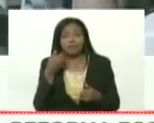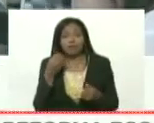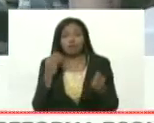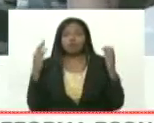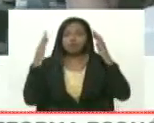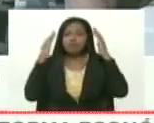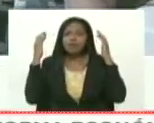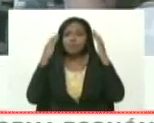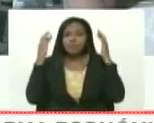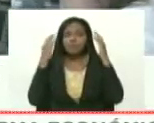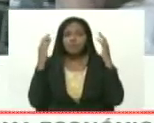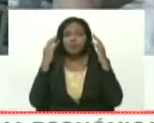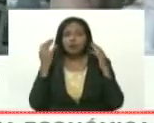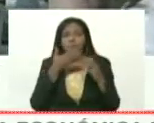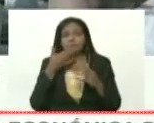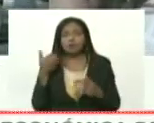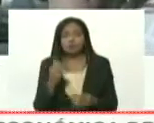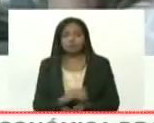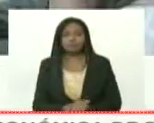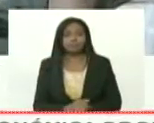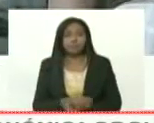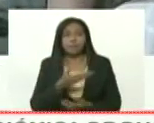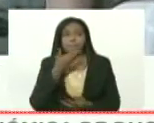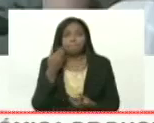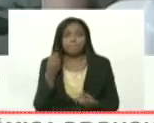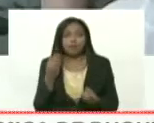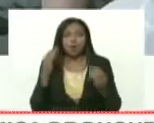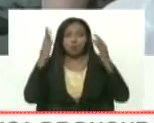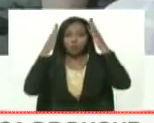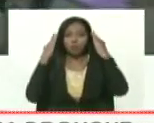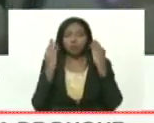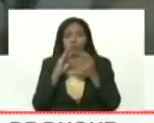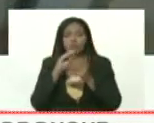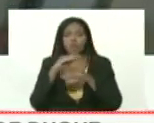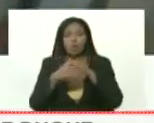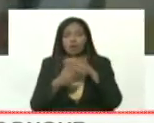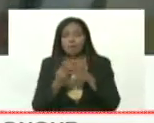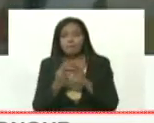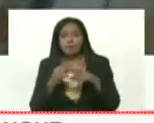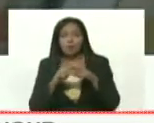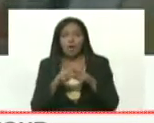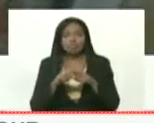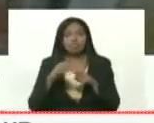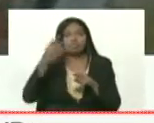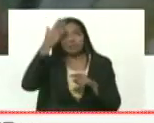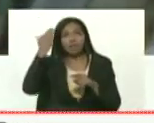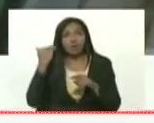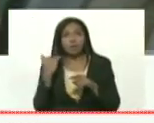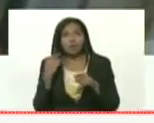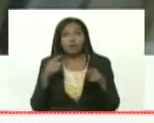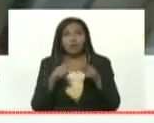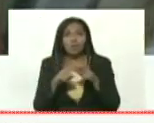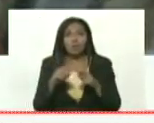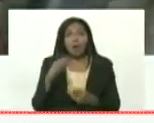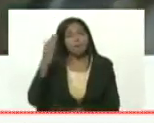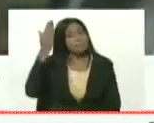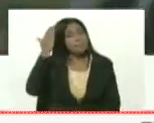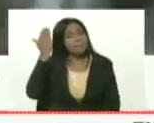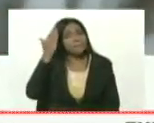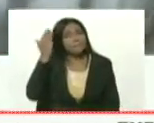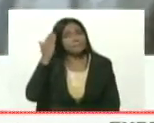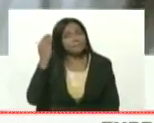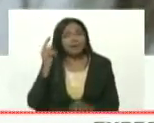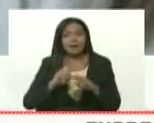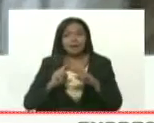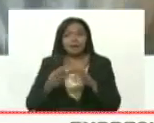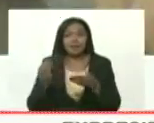estamos produciendo el mejor acondicionador, mírenlo. Me estaban saliendo canas, me eché ese champú y mira, ya tengo el pelo negro